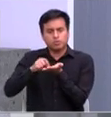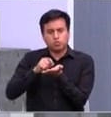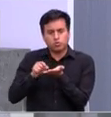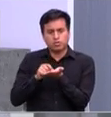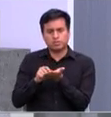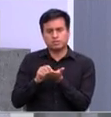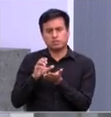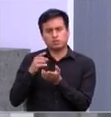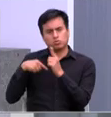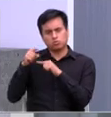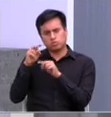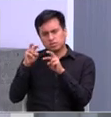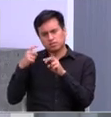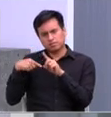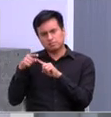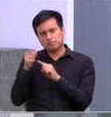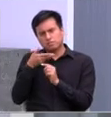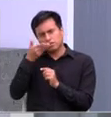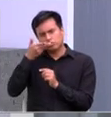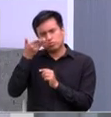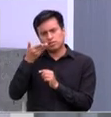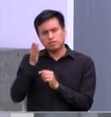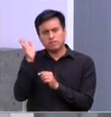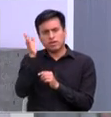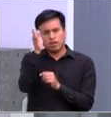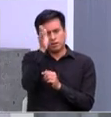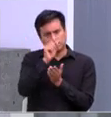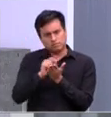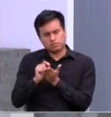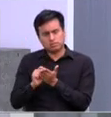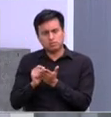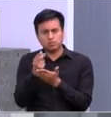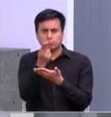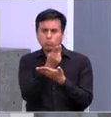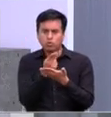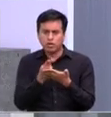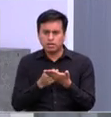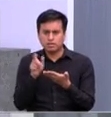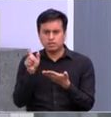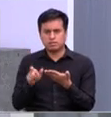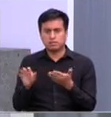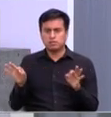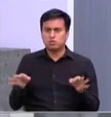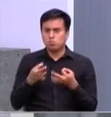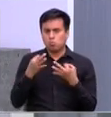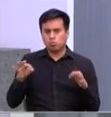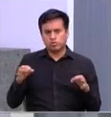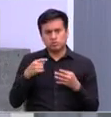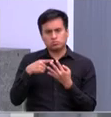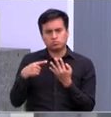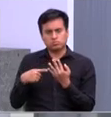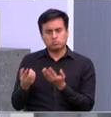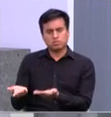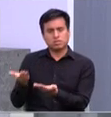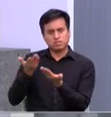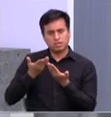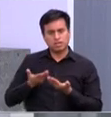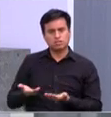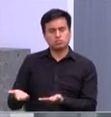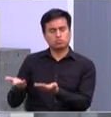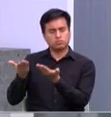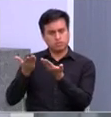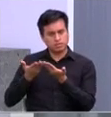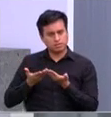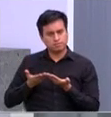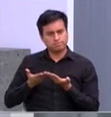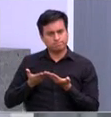los cronistas, los narradores de viajes, los poetas, los músicos nos han dado y nos